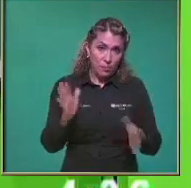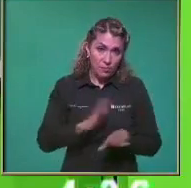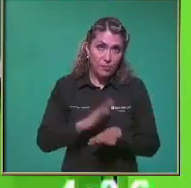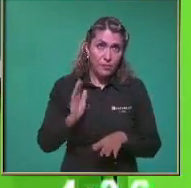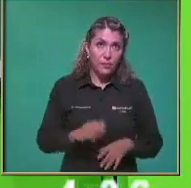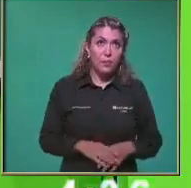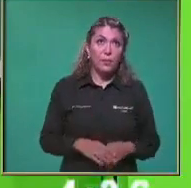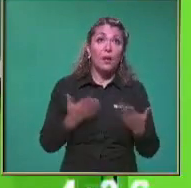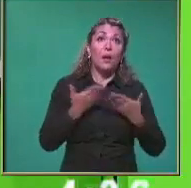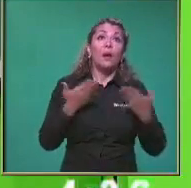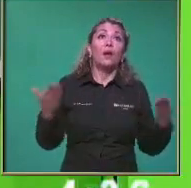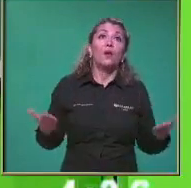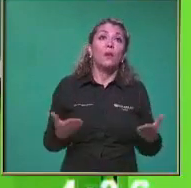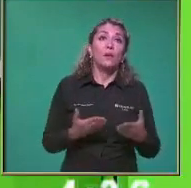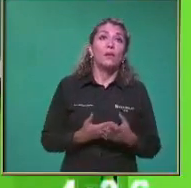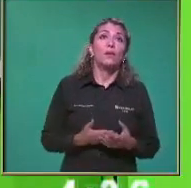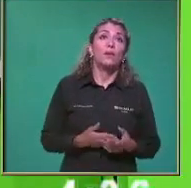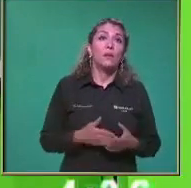más un sexto, sumo